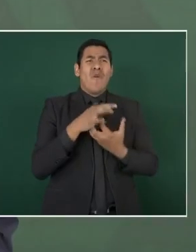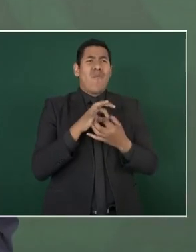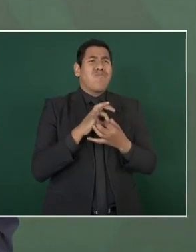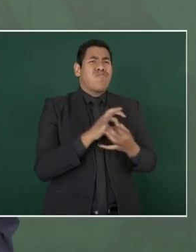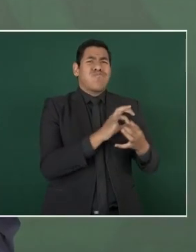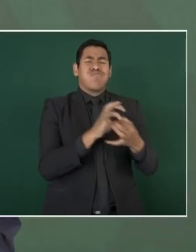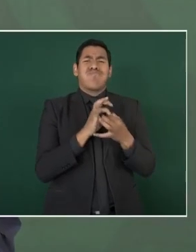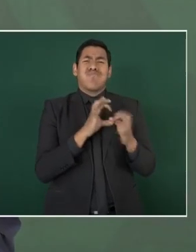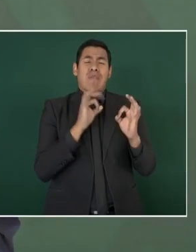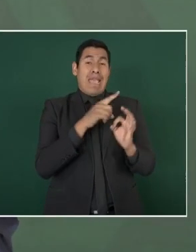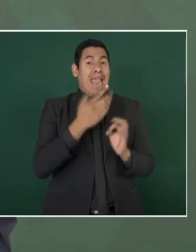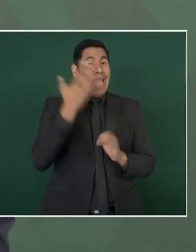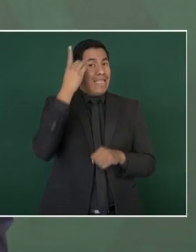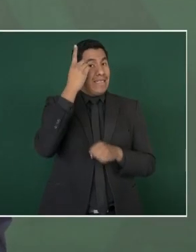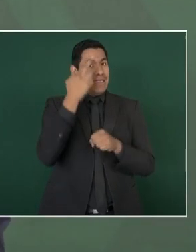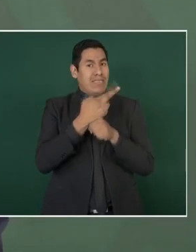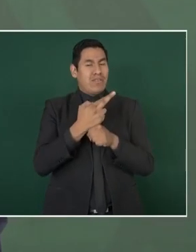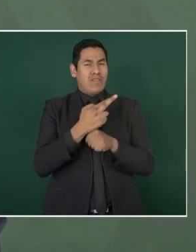Y